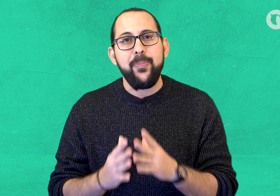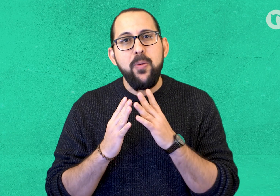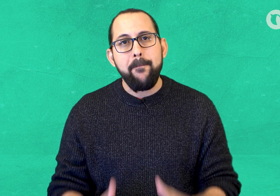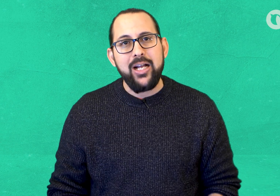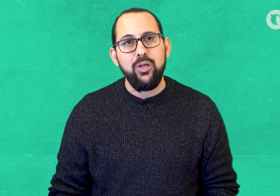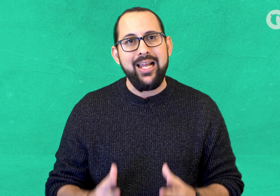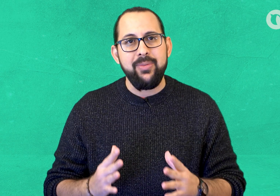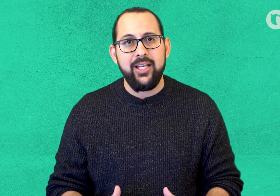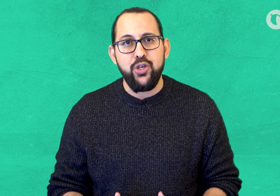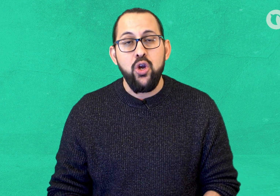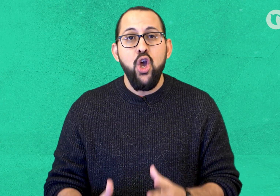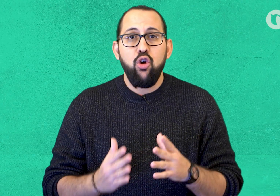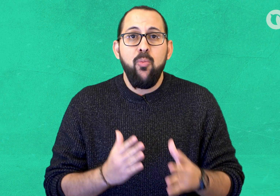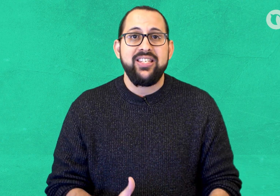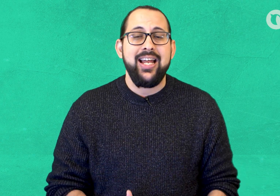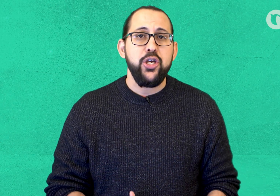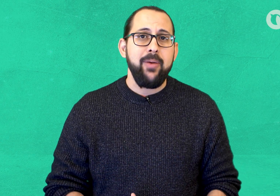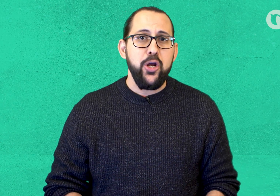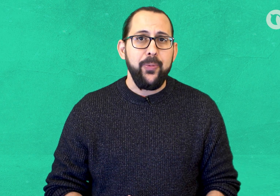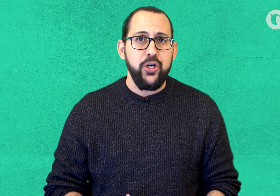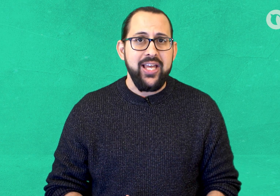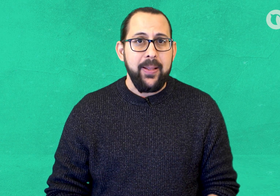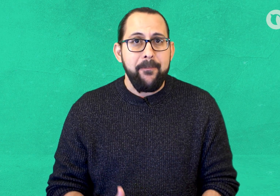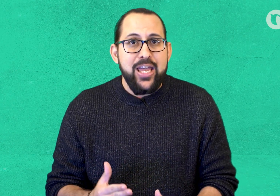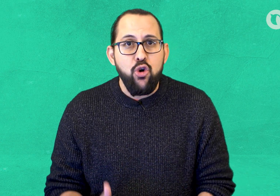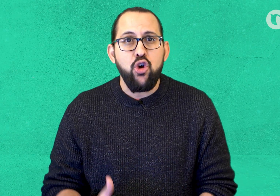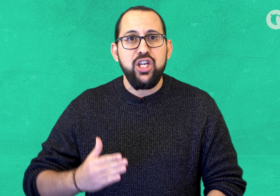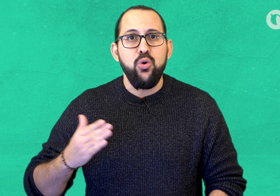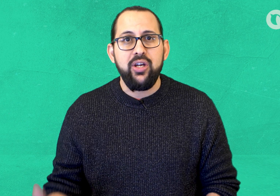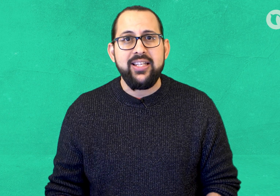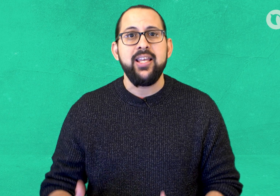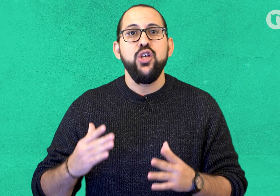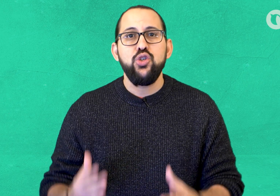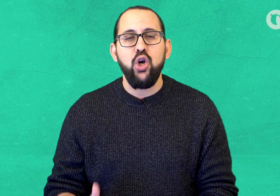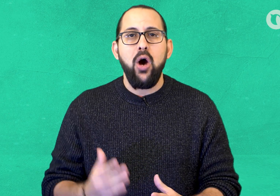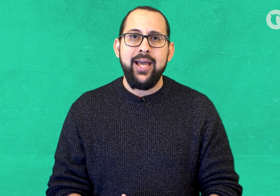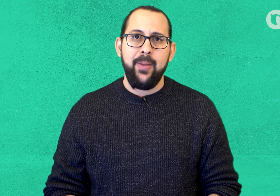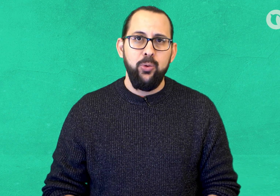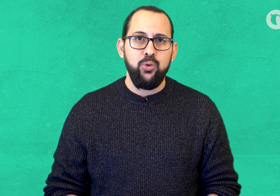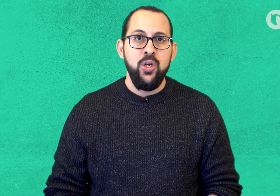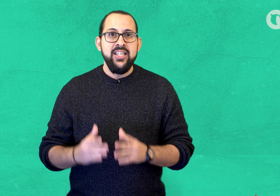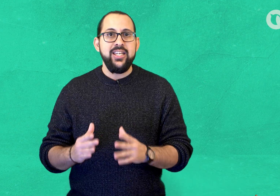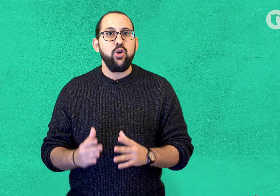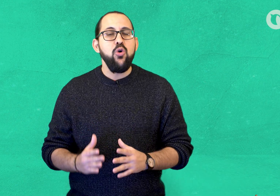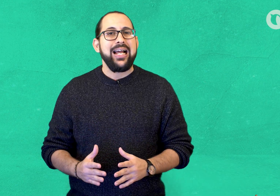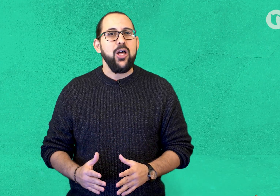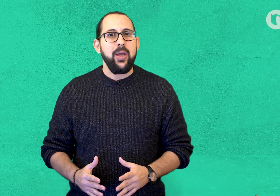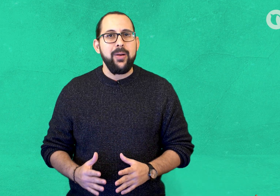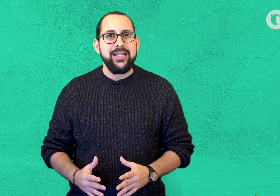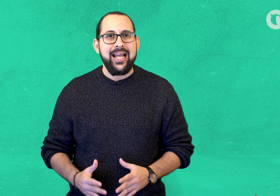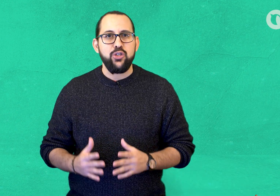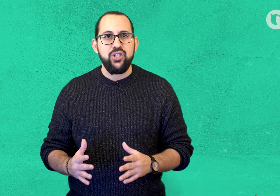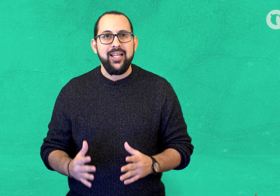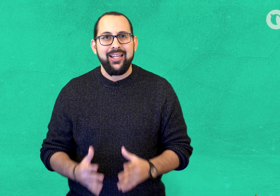y de rápido impacto en la alimentación como escenario de mayor prioridad, pero no circunscritas solo a este punto, sino con un calado